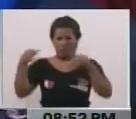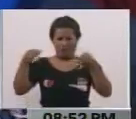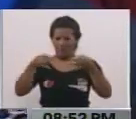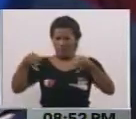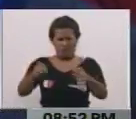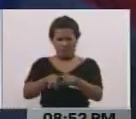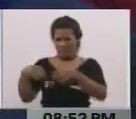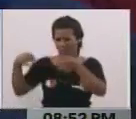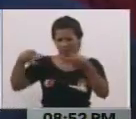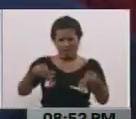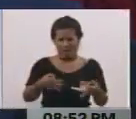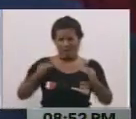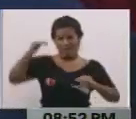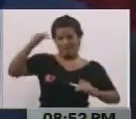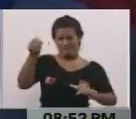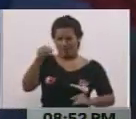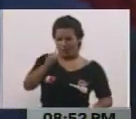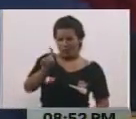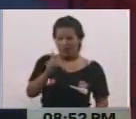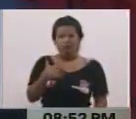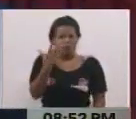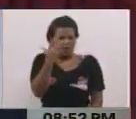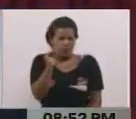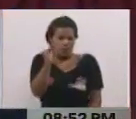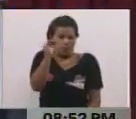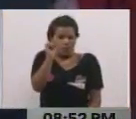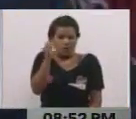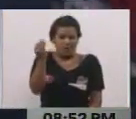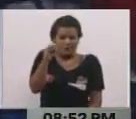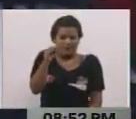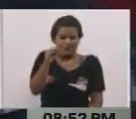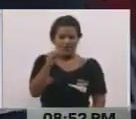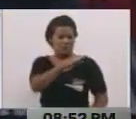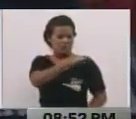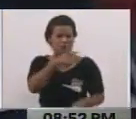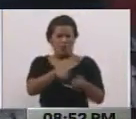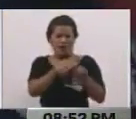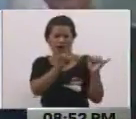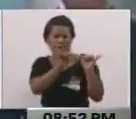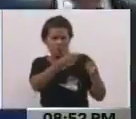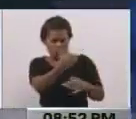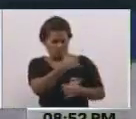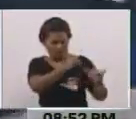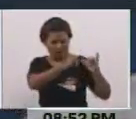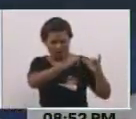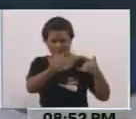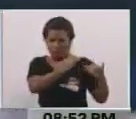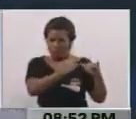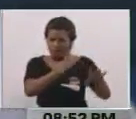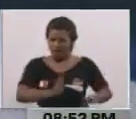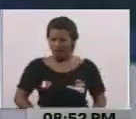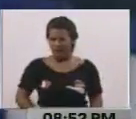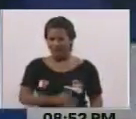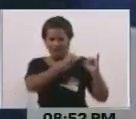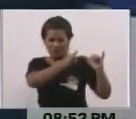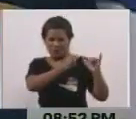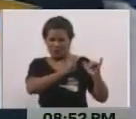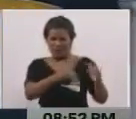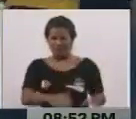pero sí, crecí un poquitico más. No, pero creo que no está mal. No, mira. Está más alta.